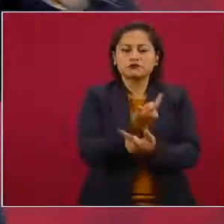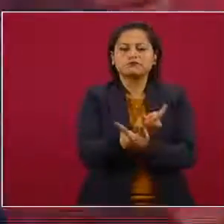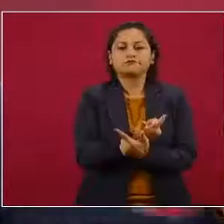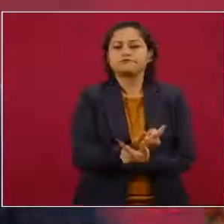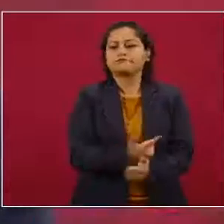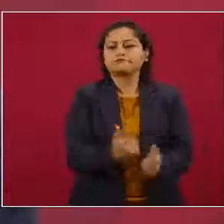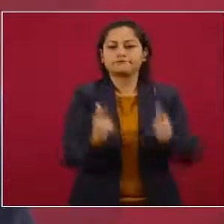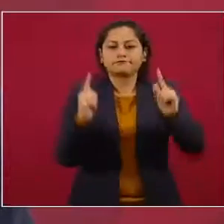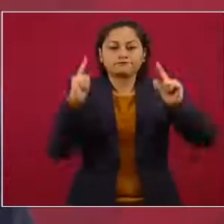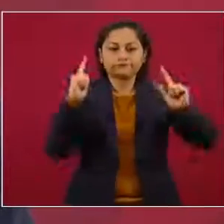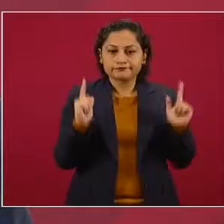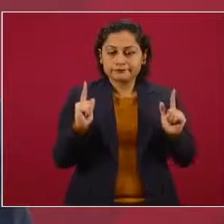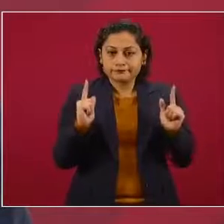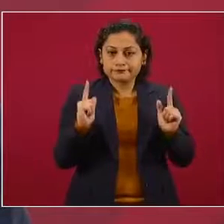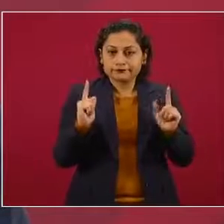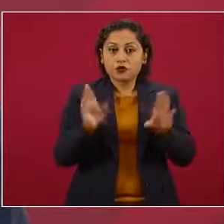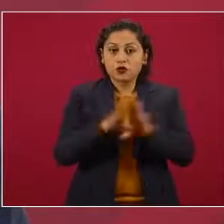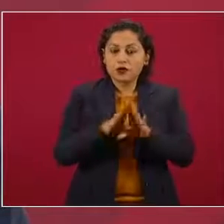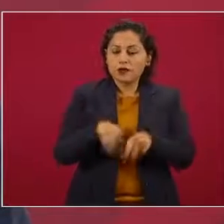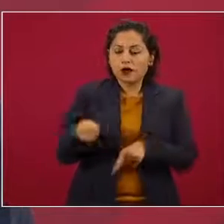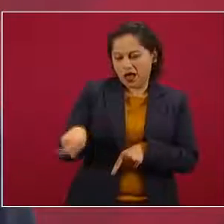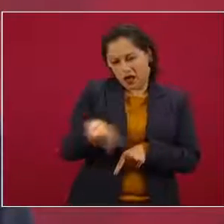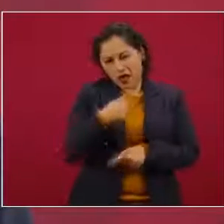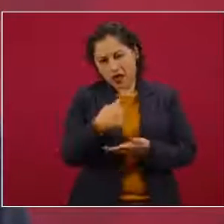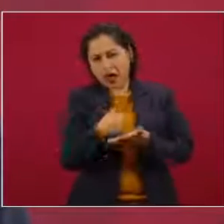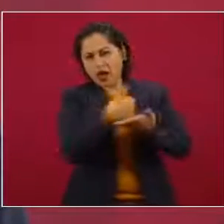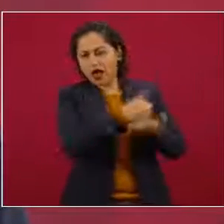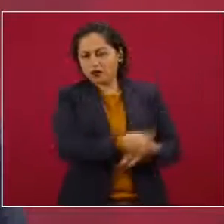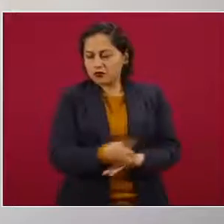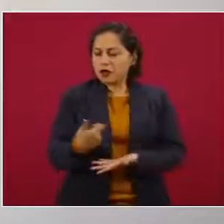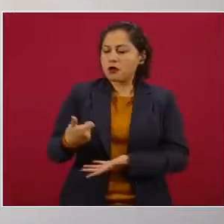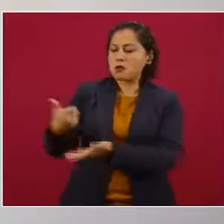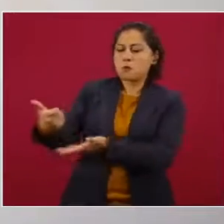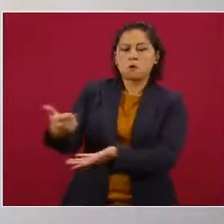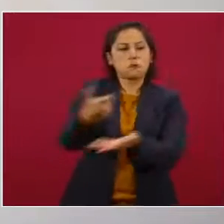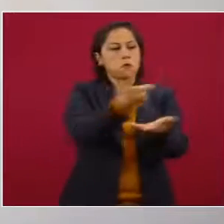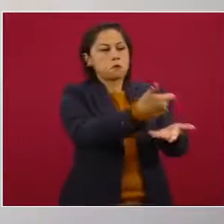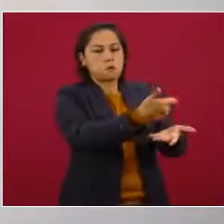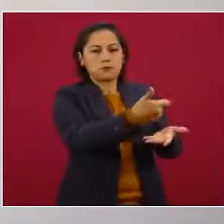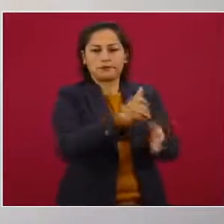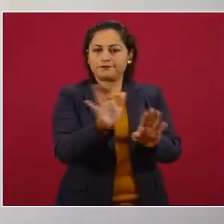nada de intermediarios, y así en todo,